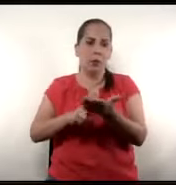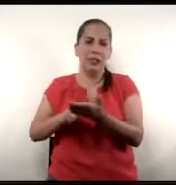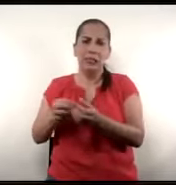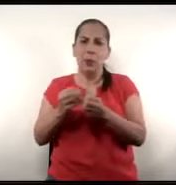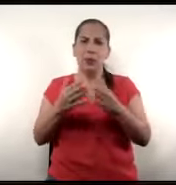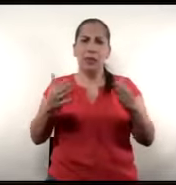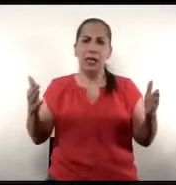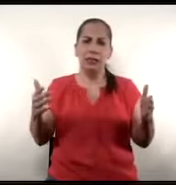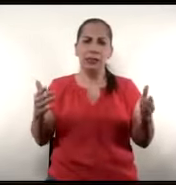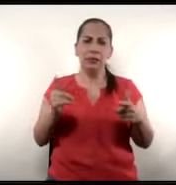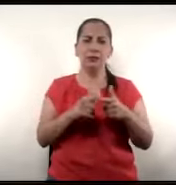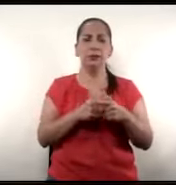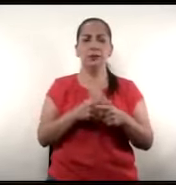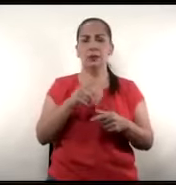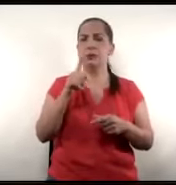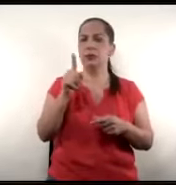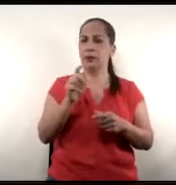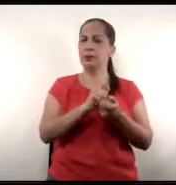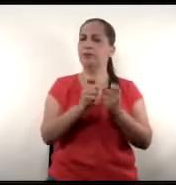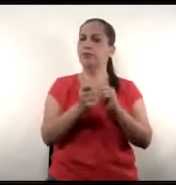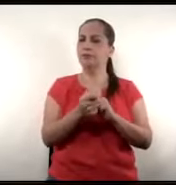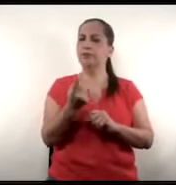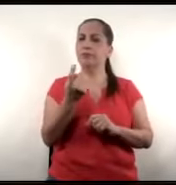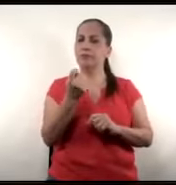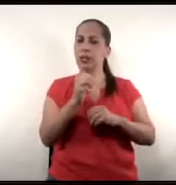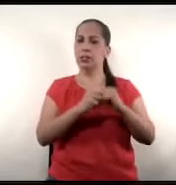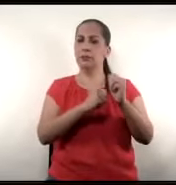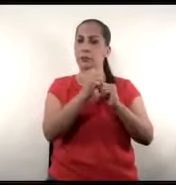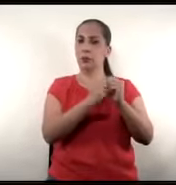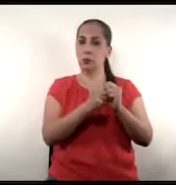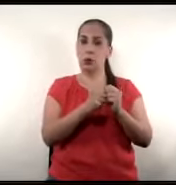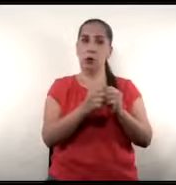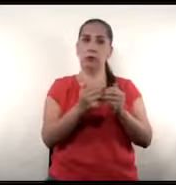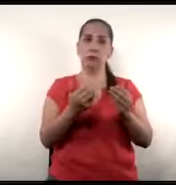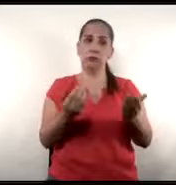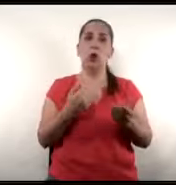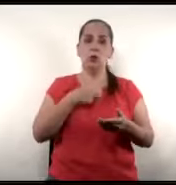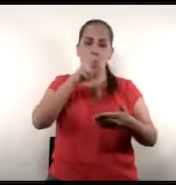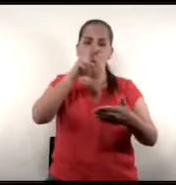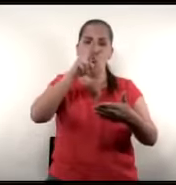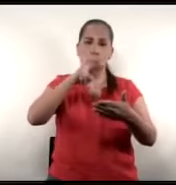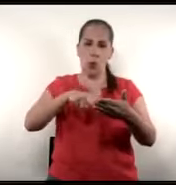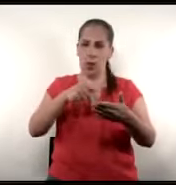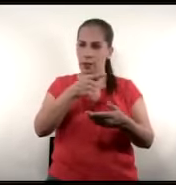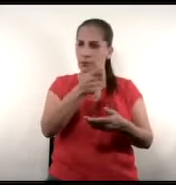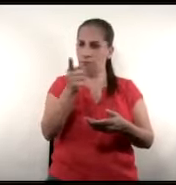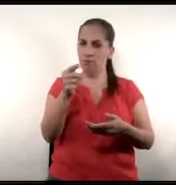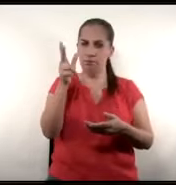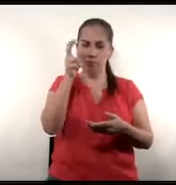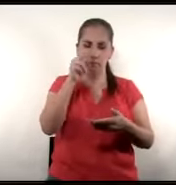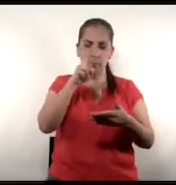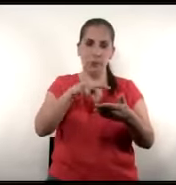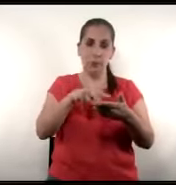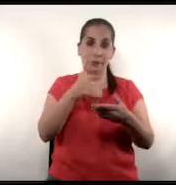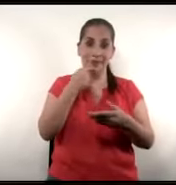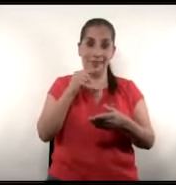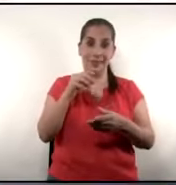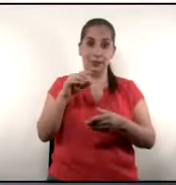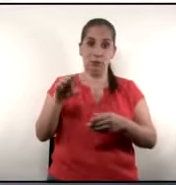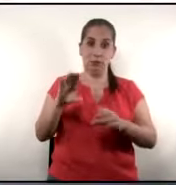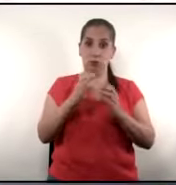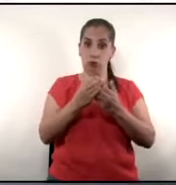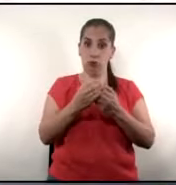falta de planificación en materia de infraestructura, lo que preocupa, según le voy a leer a usted y a nuestros seguidores, lo que dice el Colegio Federal de